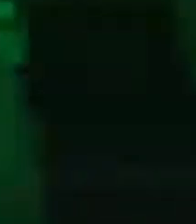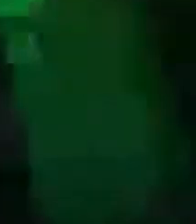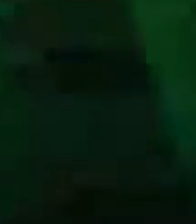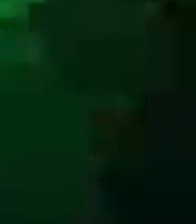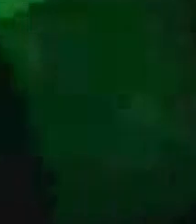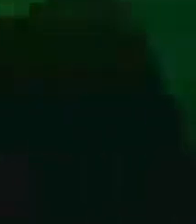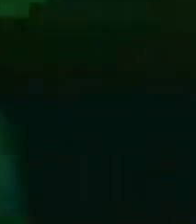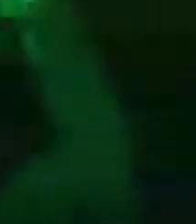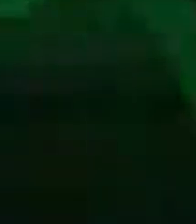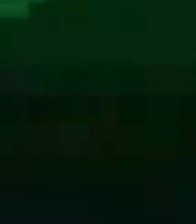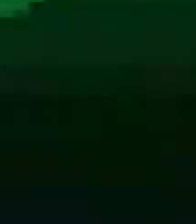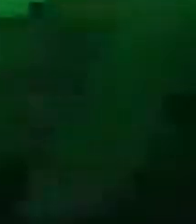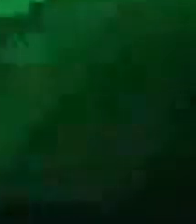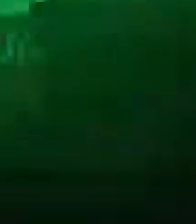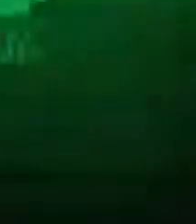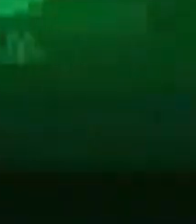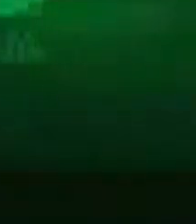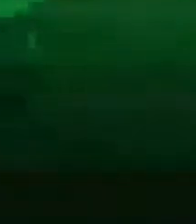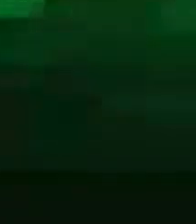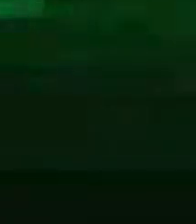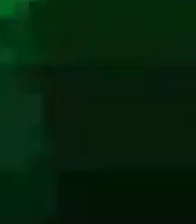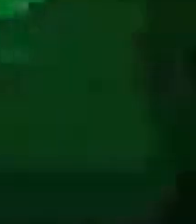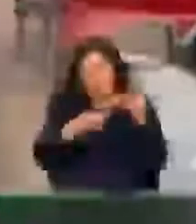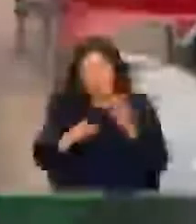que indicarían que fue asesinada.